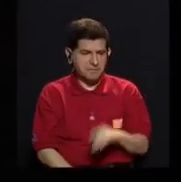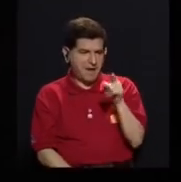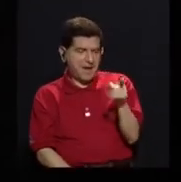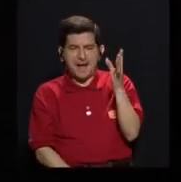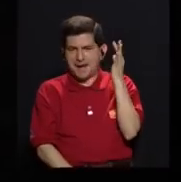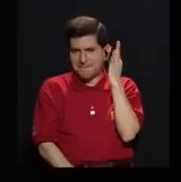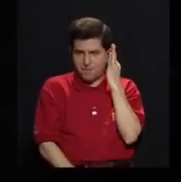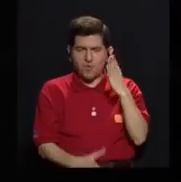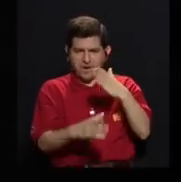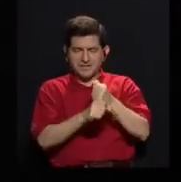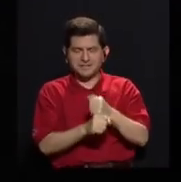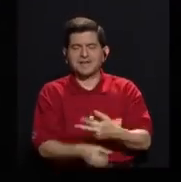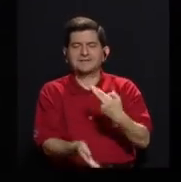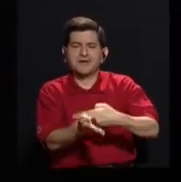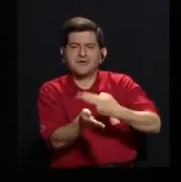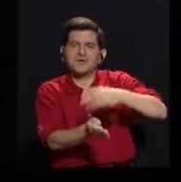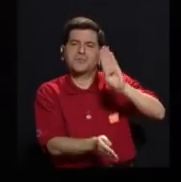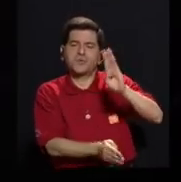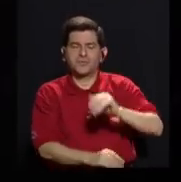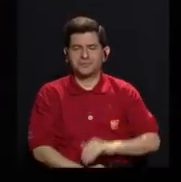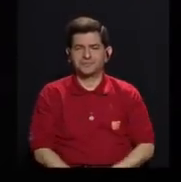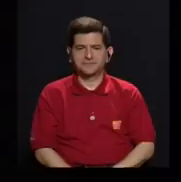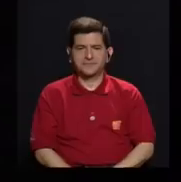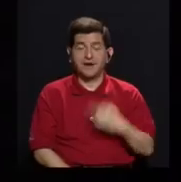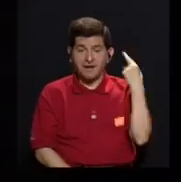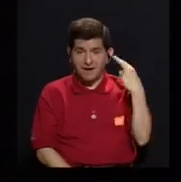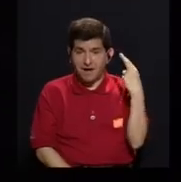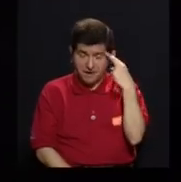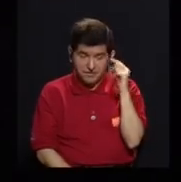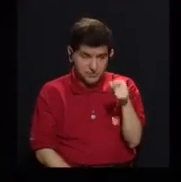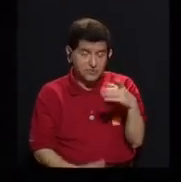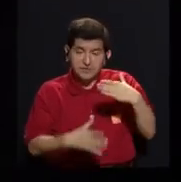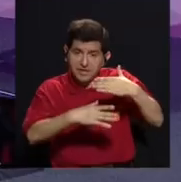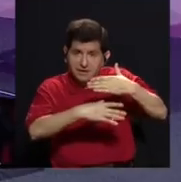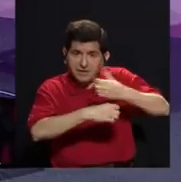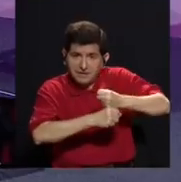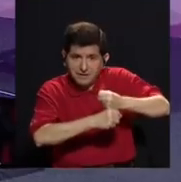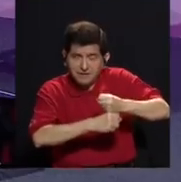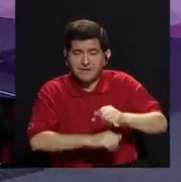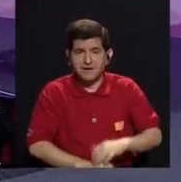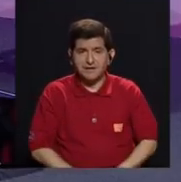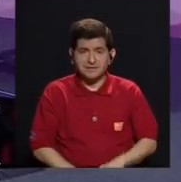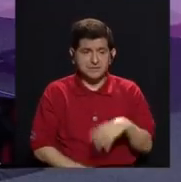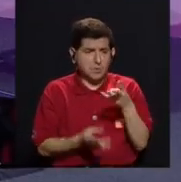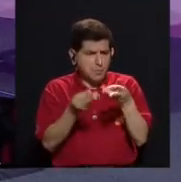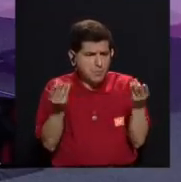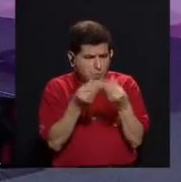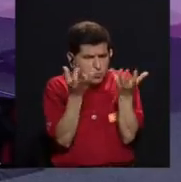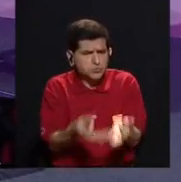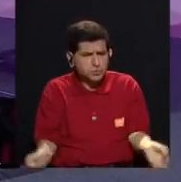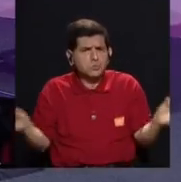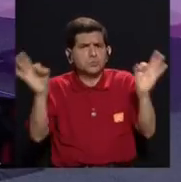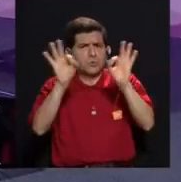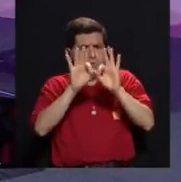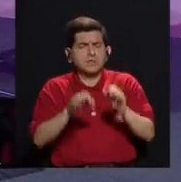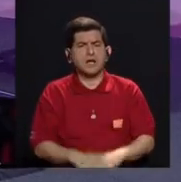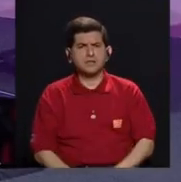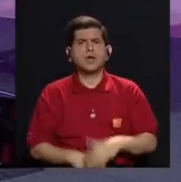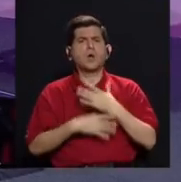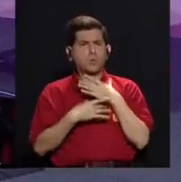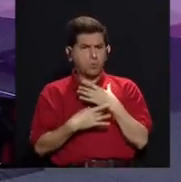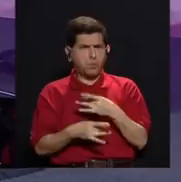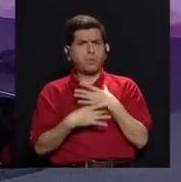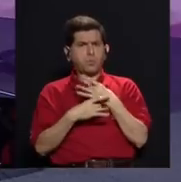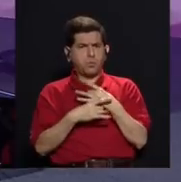las mujeres que están haciendo la bomba y a raíz de que ellas estén haciendo esta producción tan importante y tan interesante